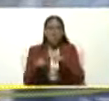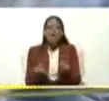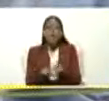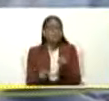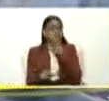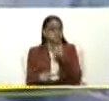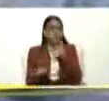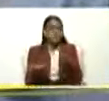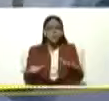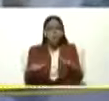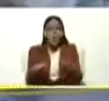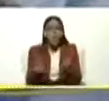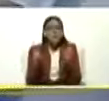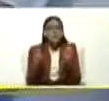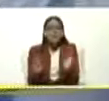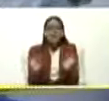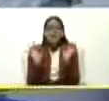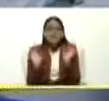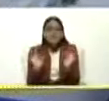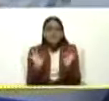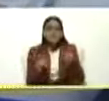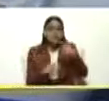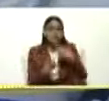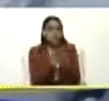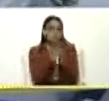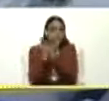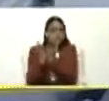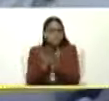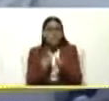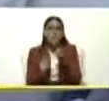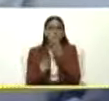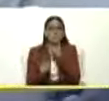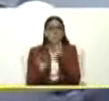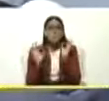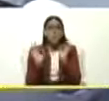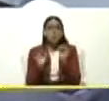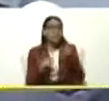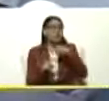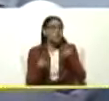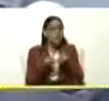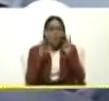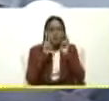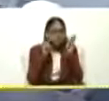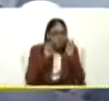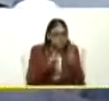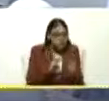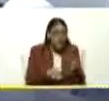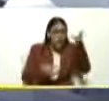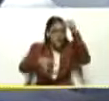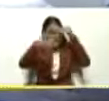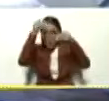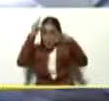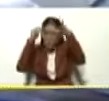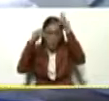nuevamente equipado, donde podemos hacer las clases más vivenciales, crear aprendizaje